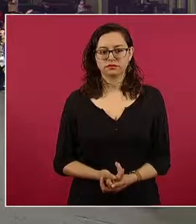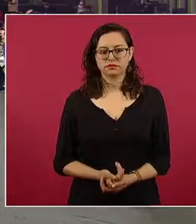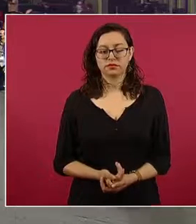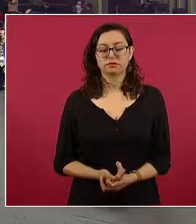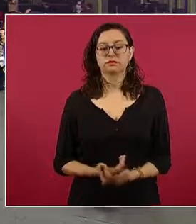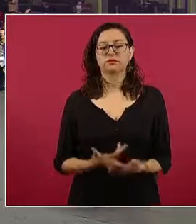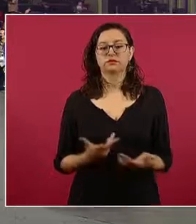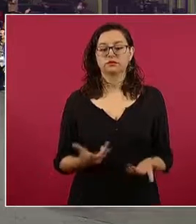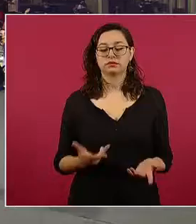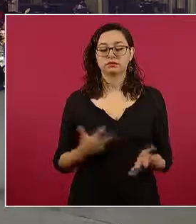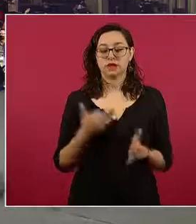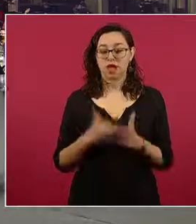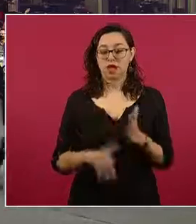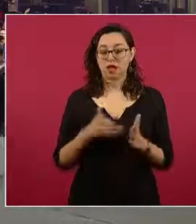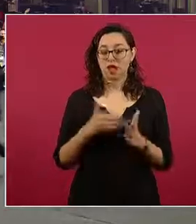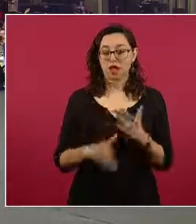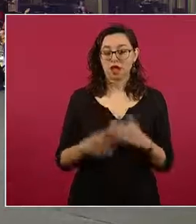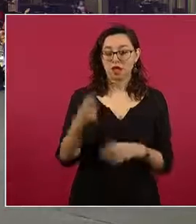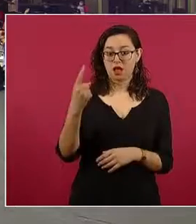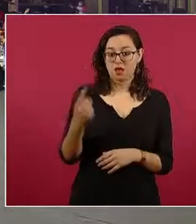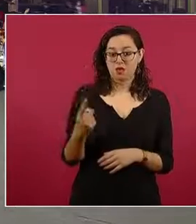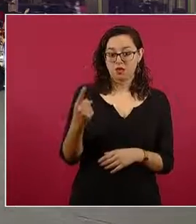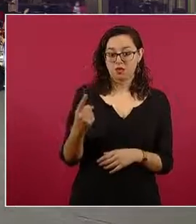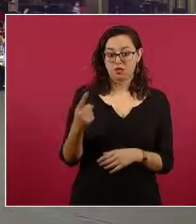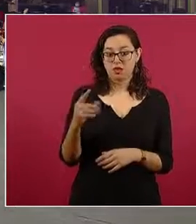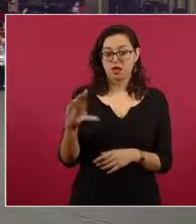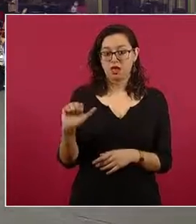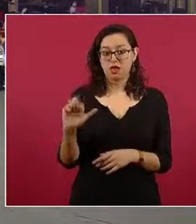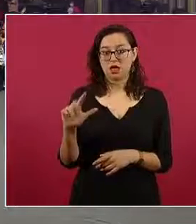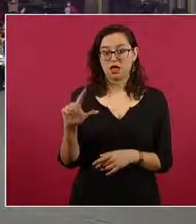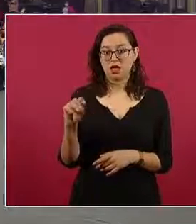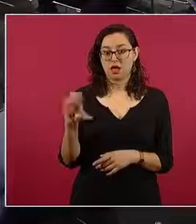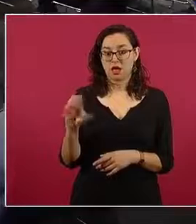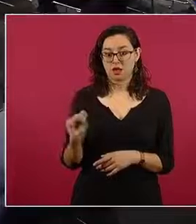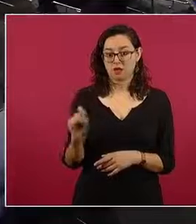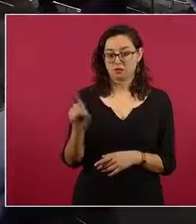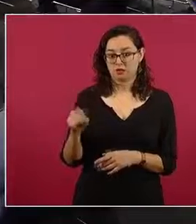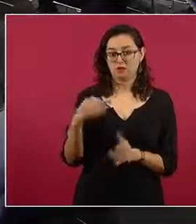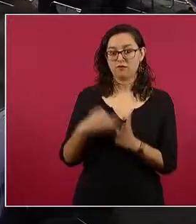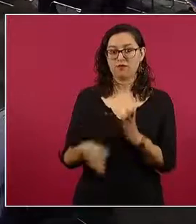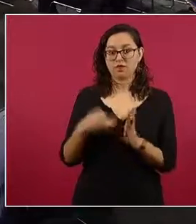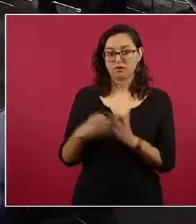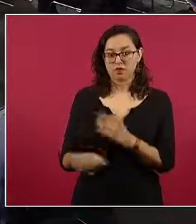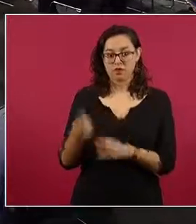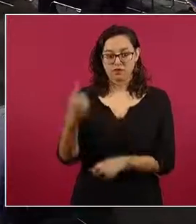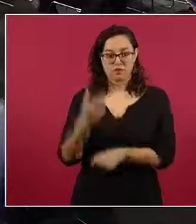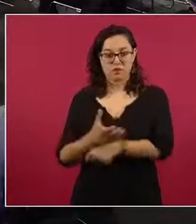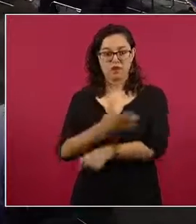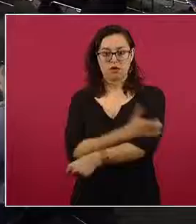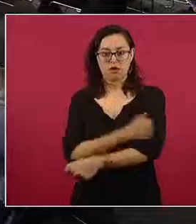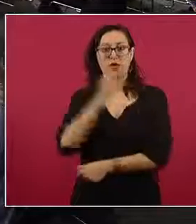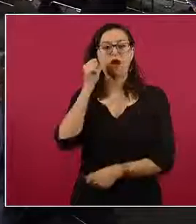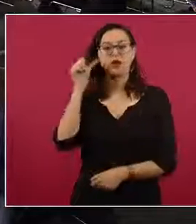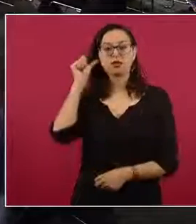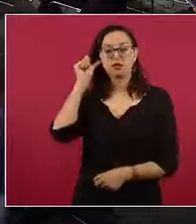quedó pendiente un, ¿sí está? De una vez, es un compañero,